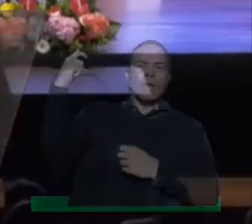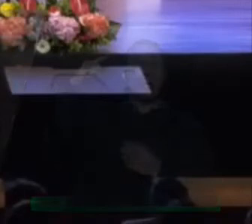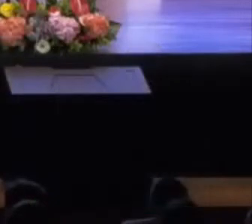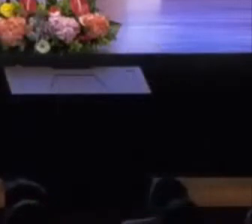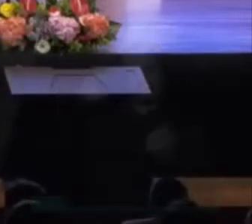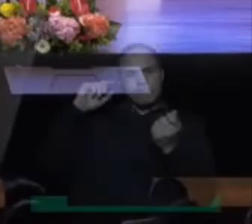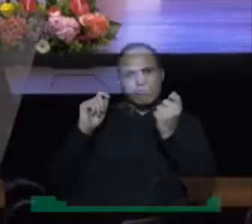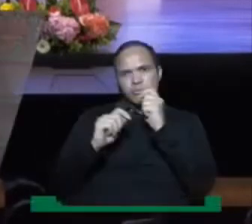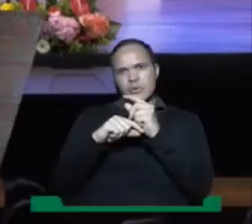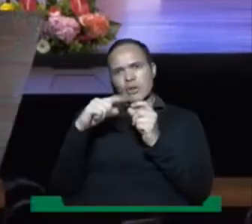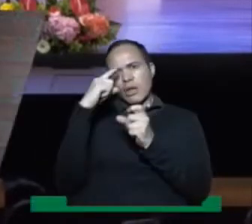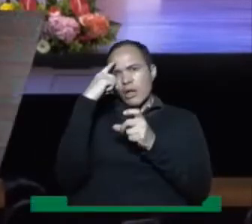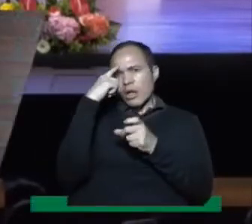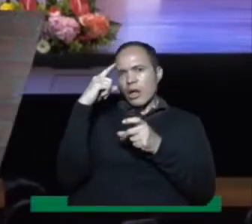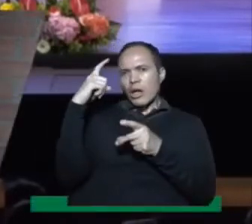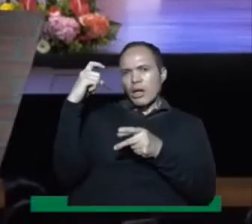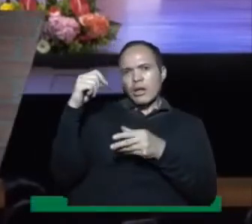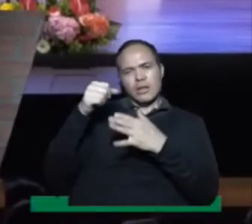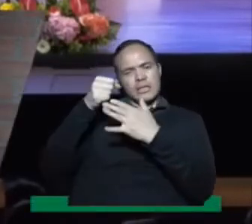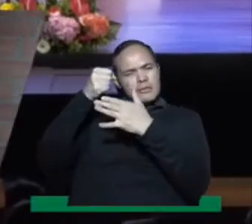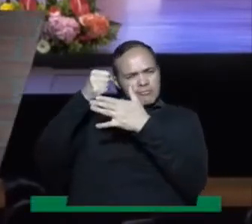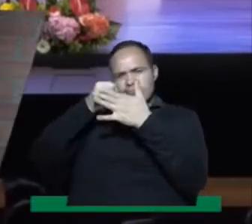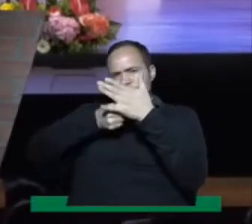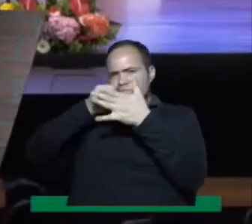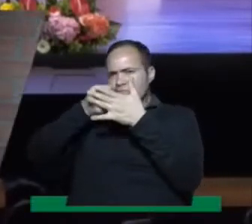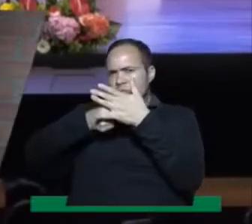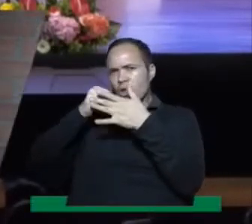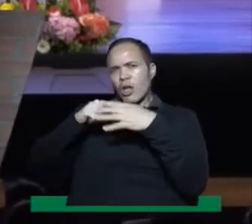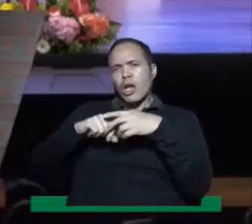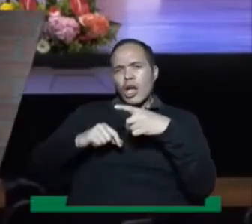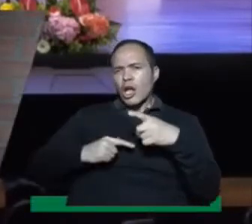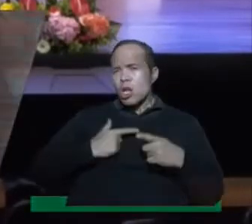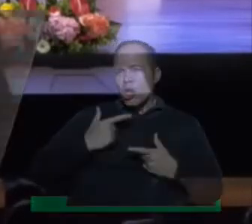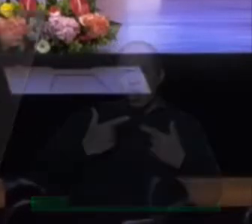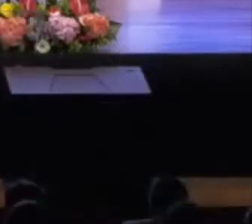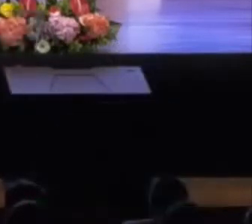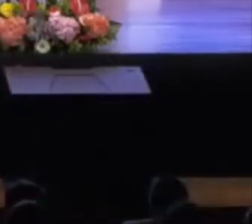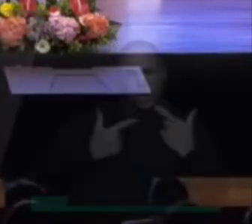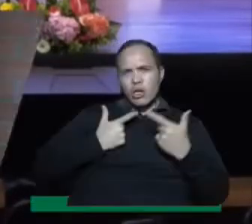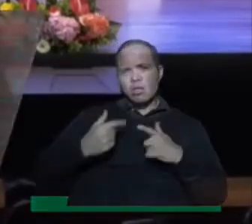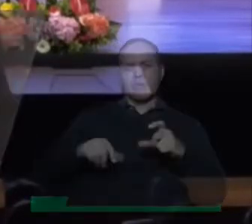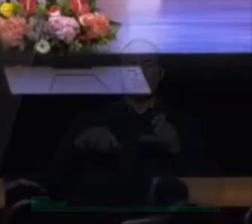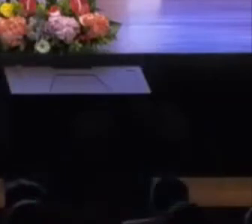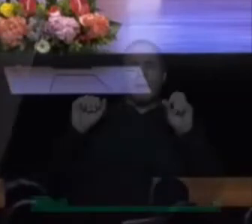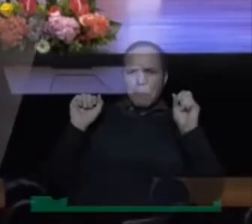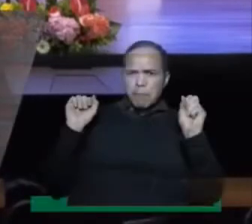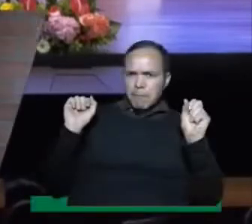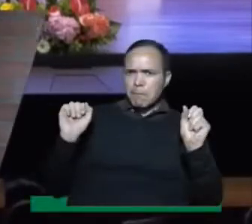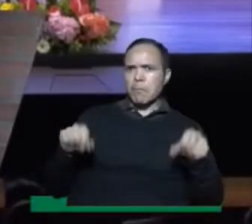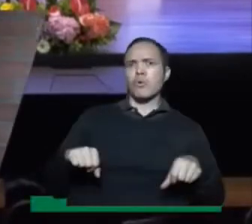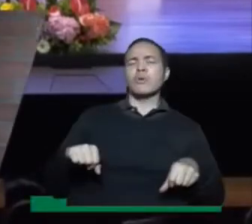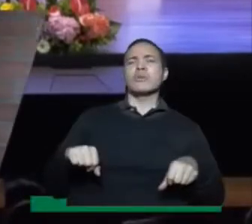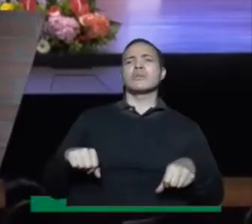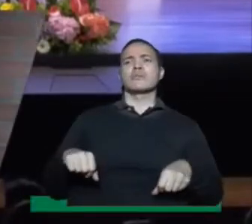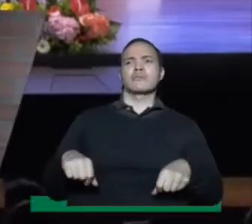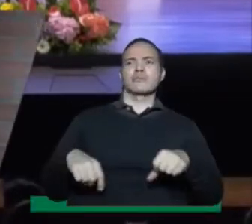luchen con pasión porque se puede si es posible es posible todo es posible